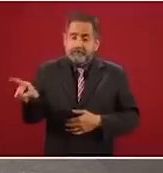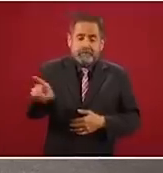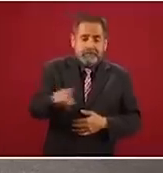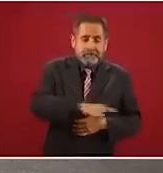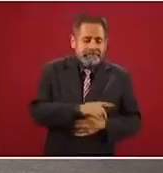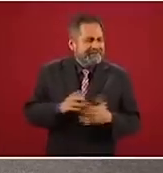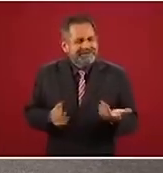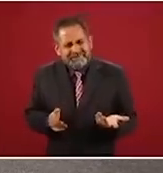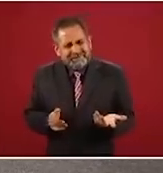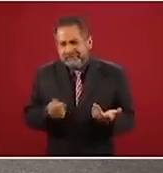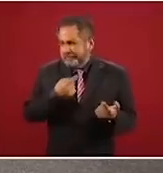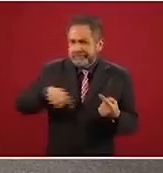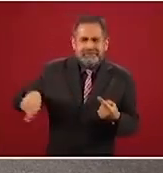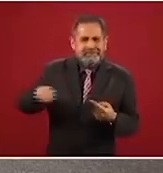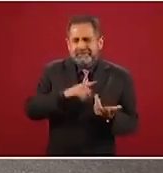¿sí?,